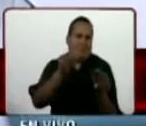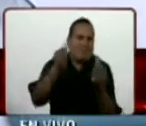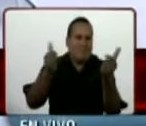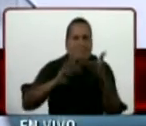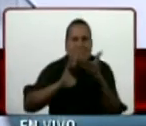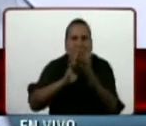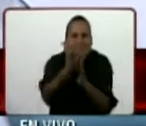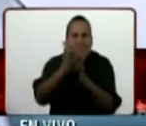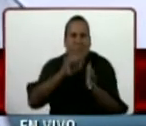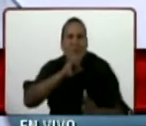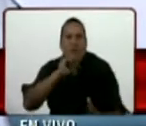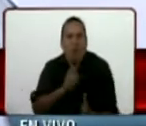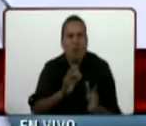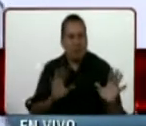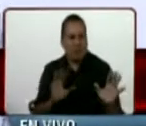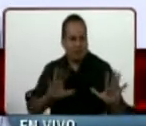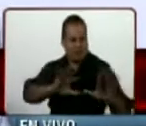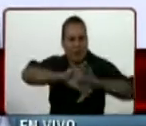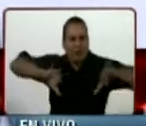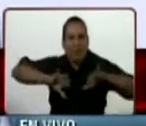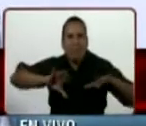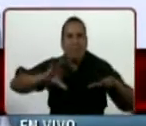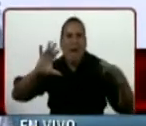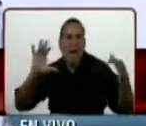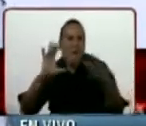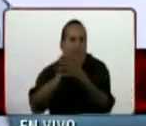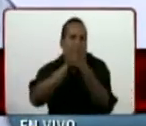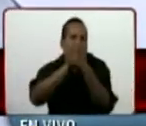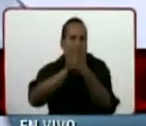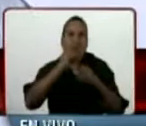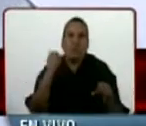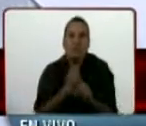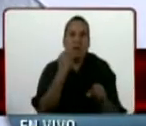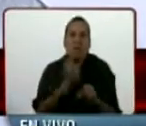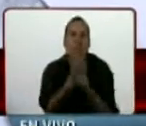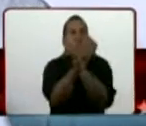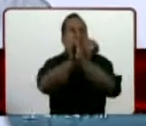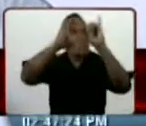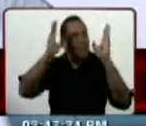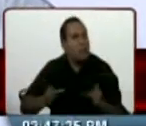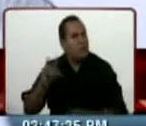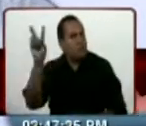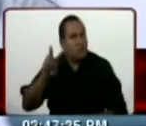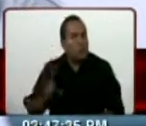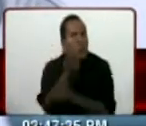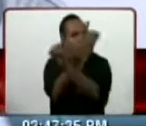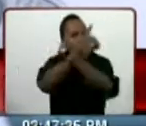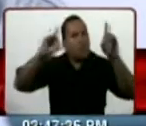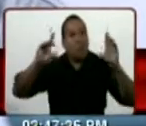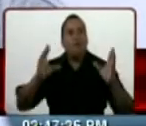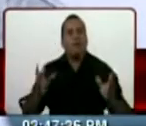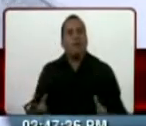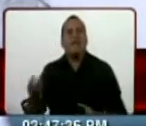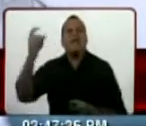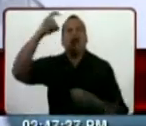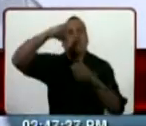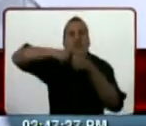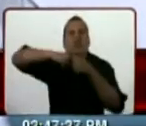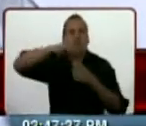y que nos tendamos la mano y trabajemos por la independencia de la patria, por la democracia, por la inclusión